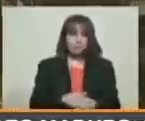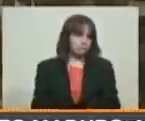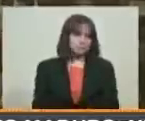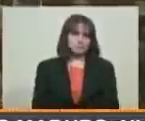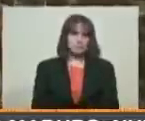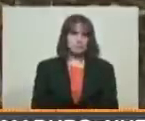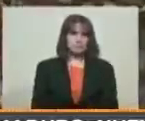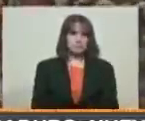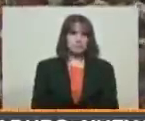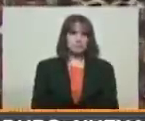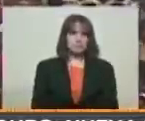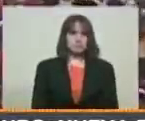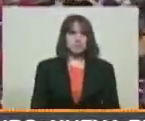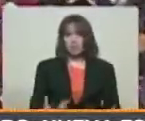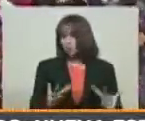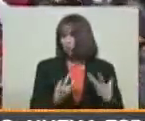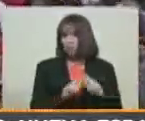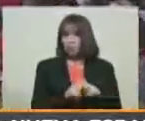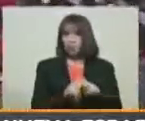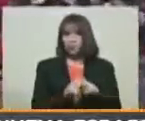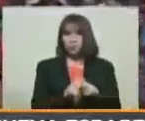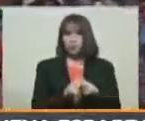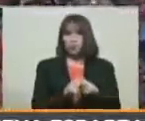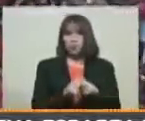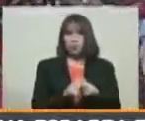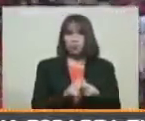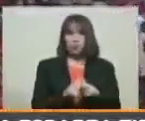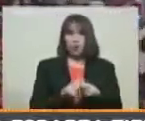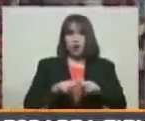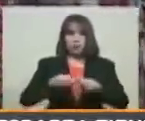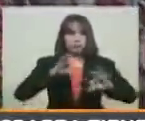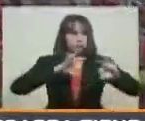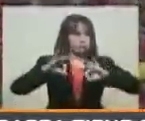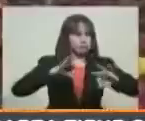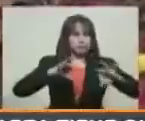Vamos a prepararnos en la maquinaria.